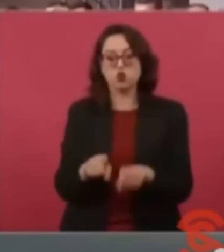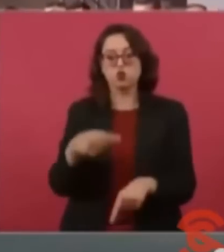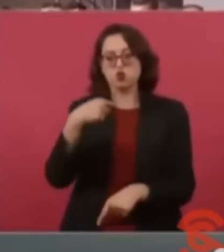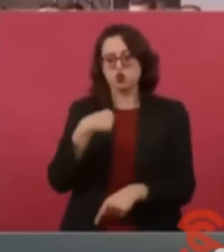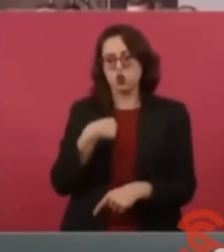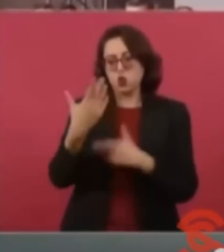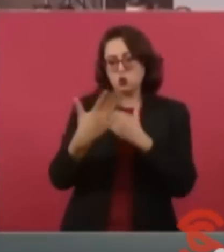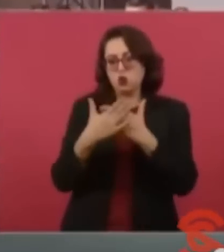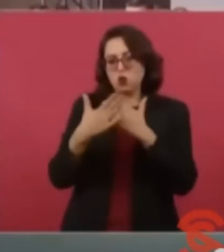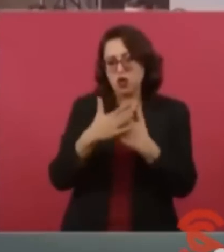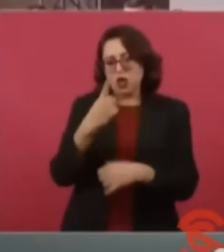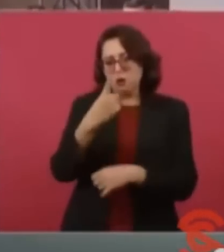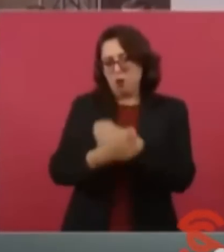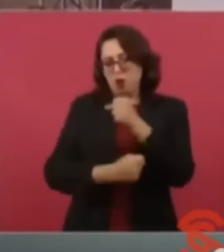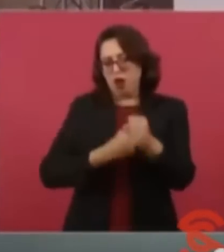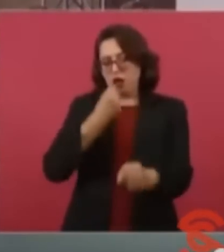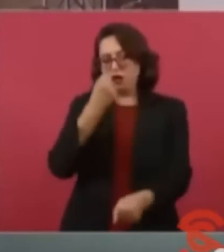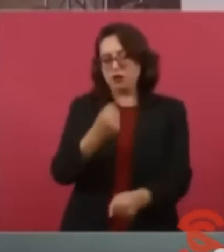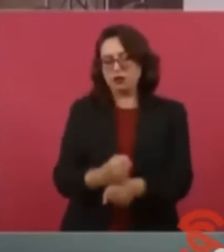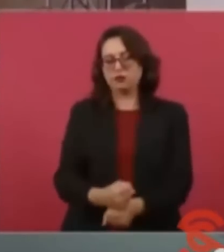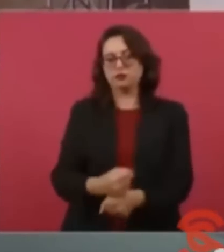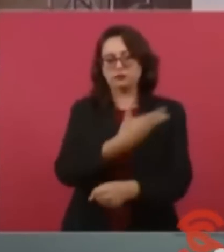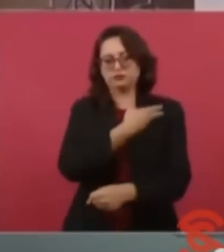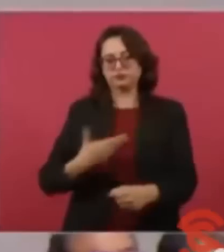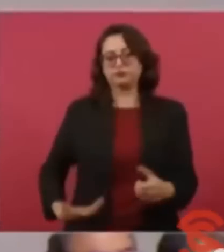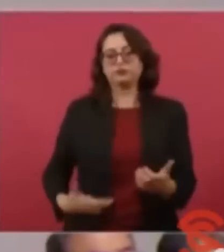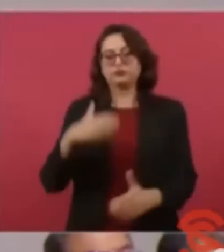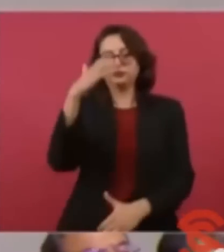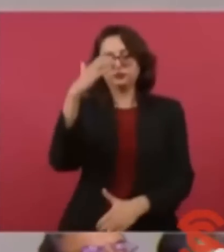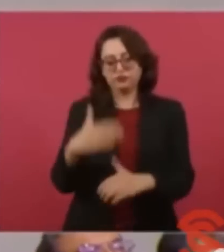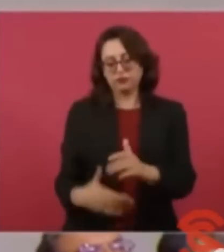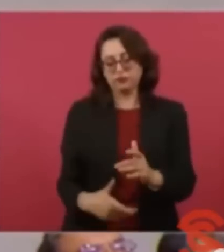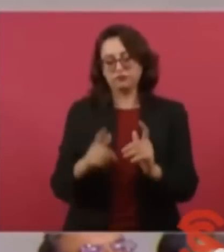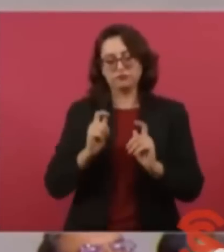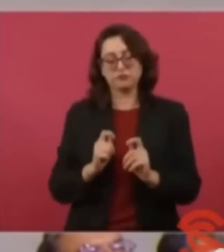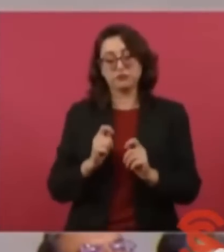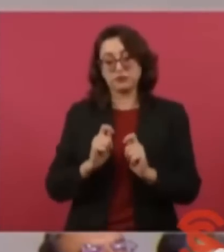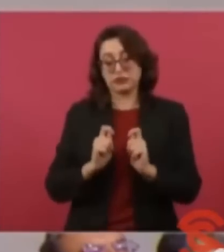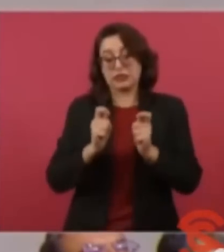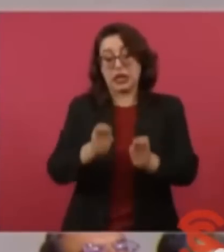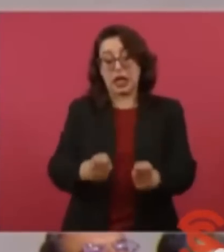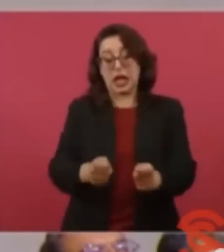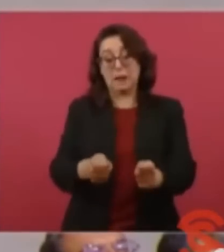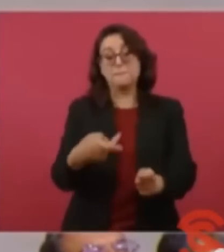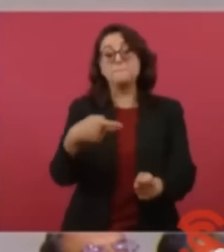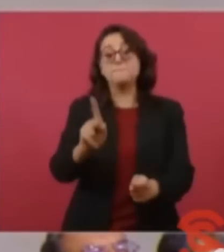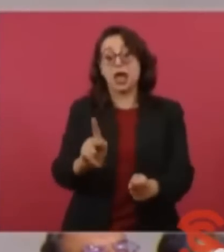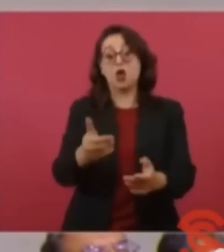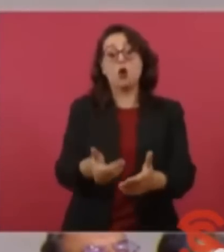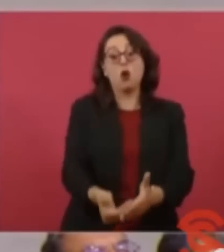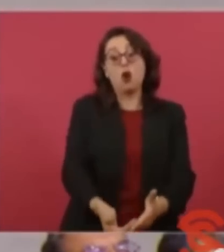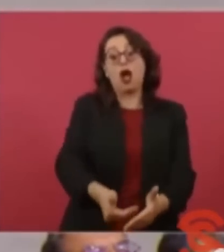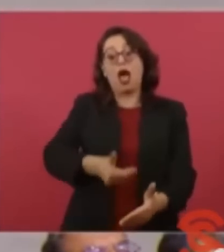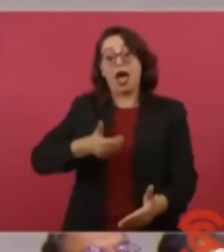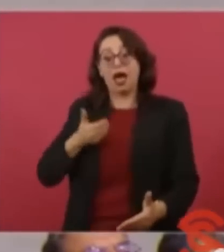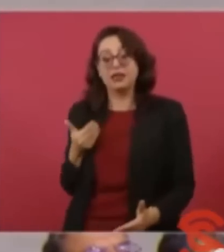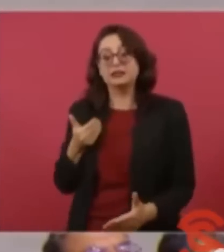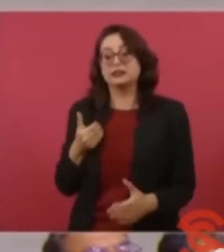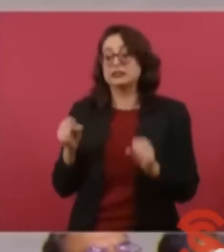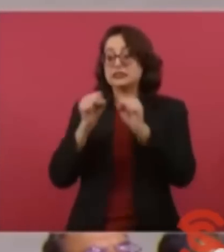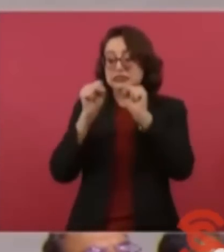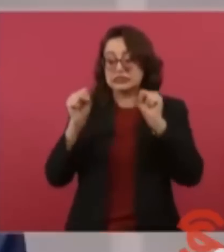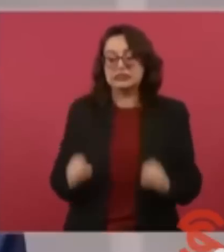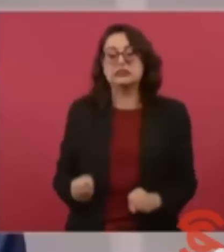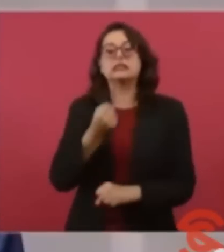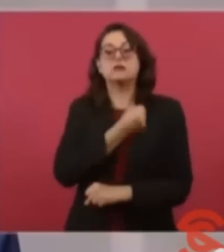mandato, el sistema de salud pública va a ser uno de los mejores del mundo. Repito, lo vuelvo a decir,